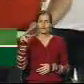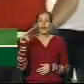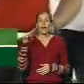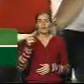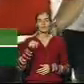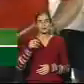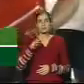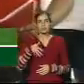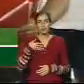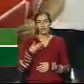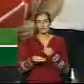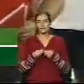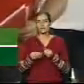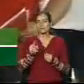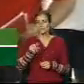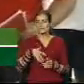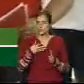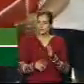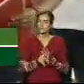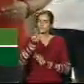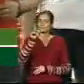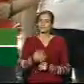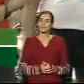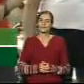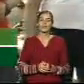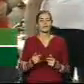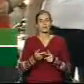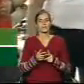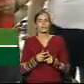acá se puede dar y se puede desarrollar.